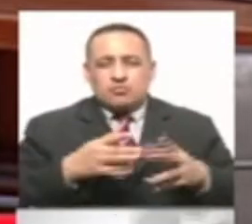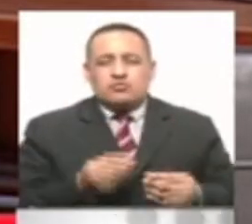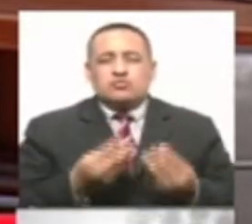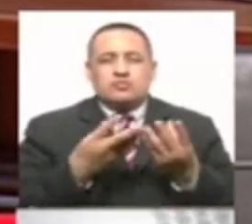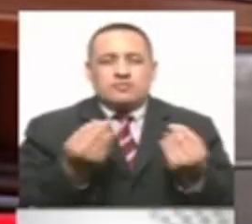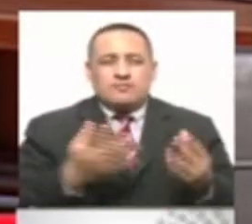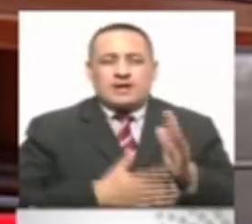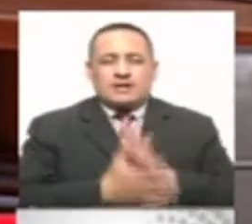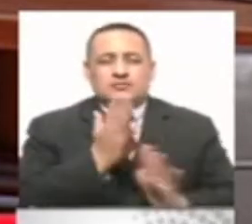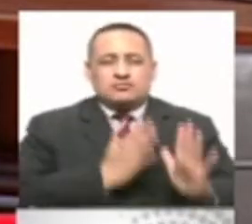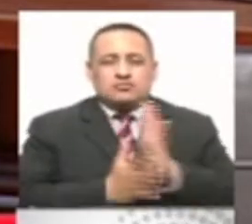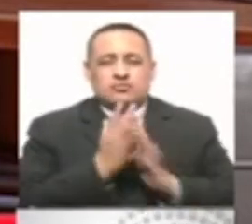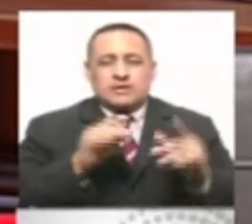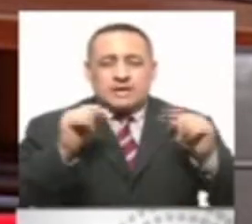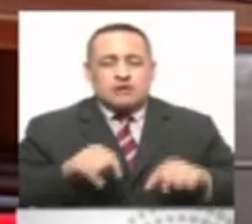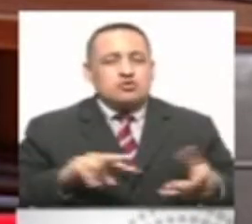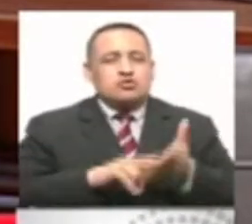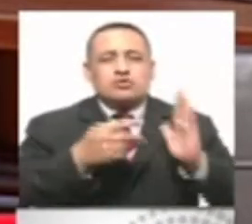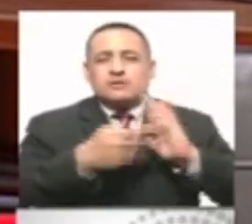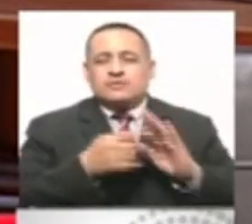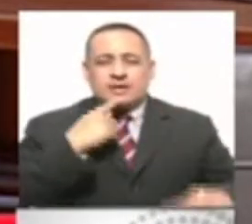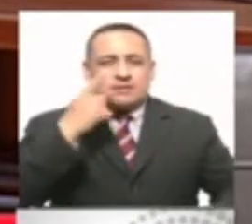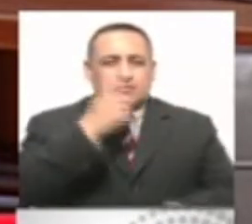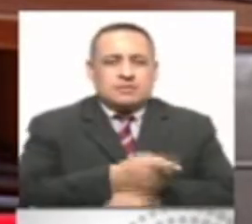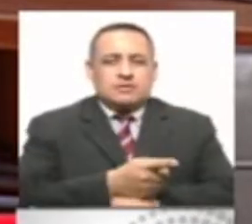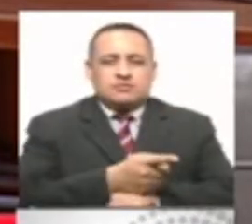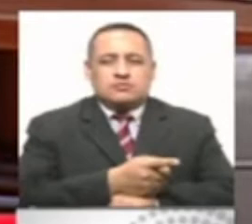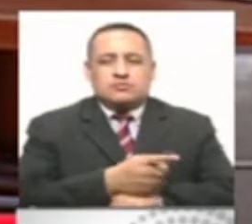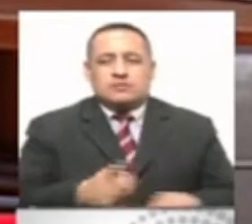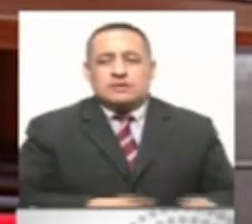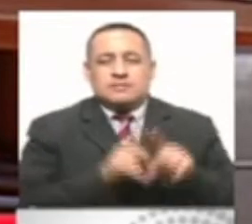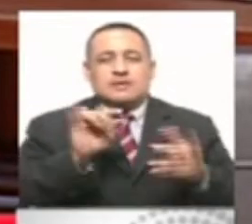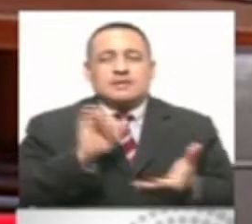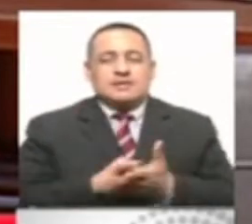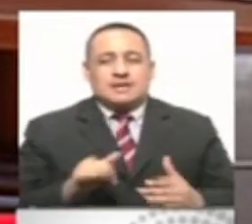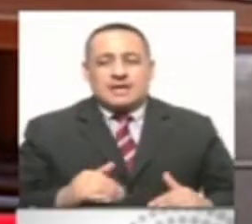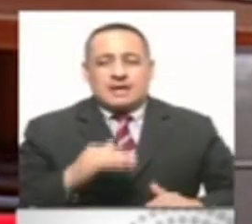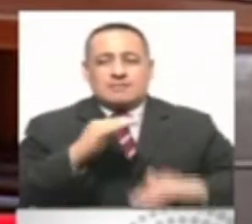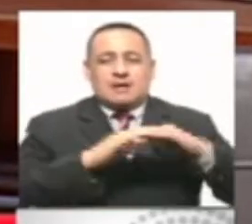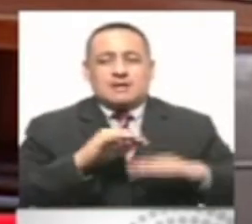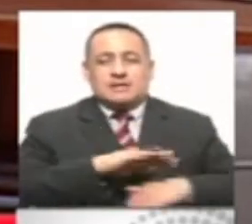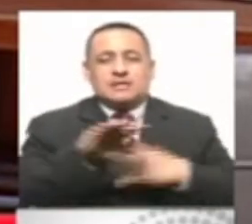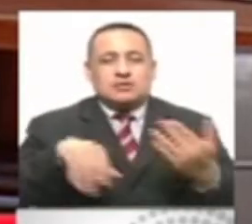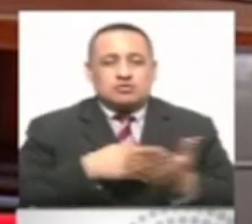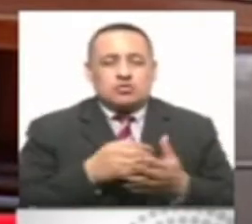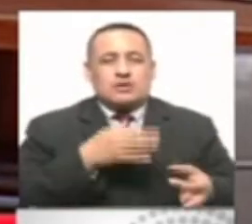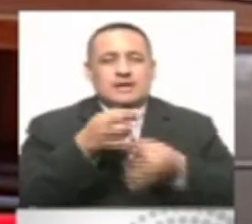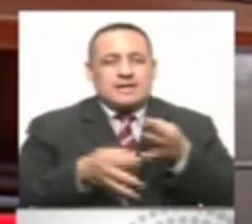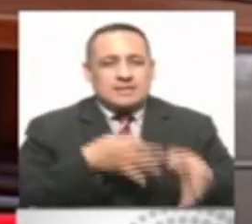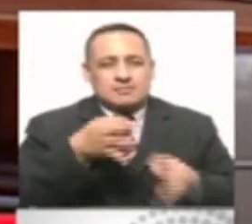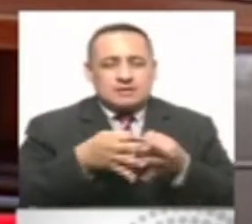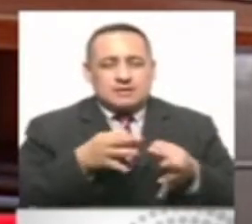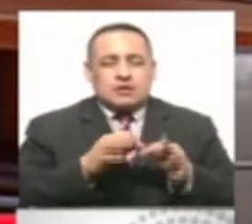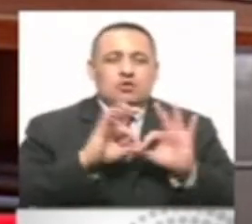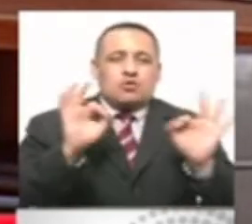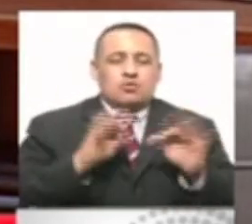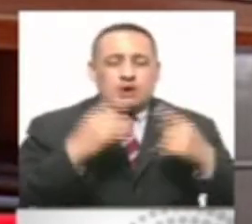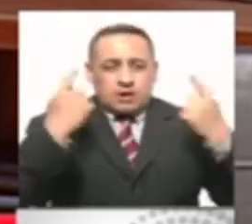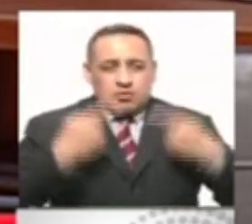una farsa. Esto no es una interpelación, pues al margen de lo que explique o aclare